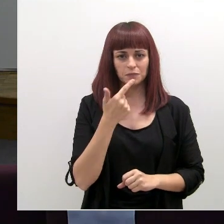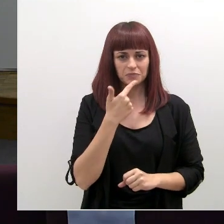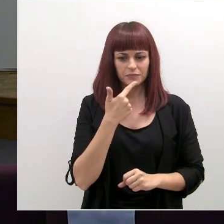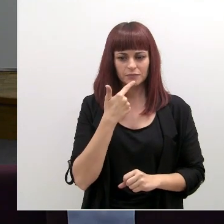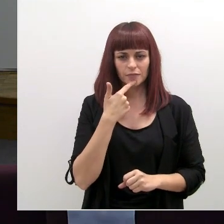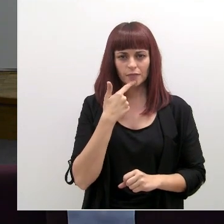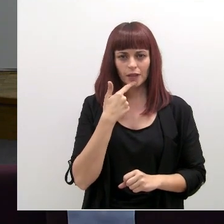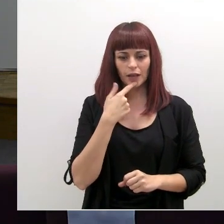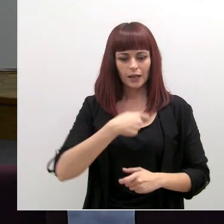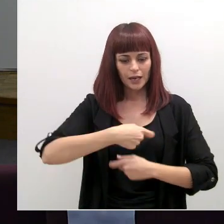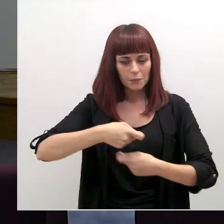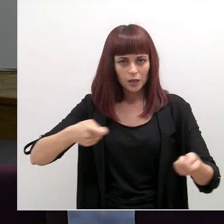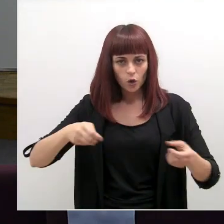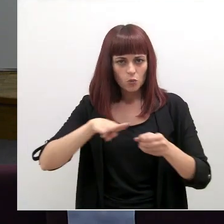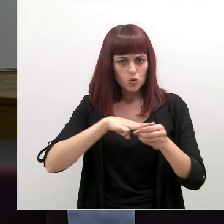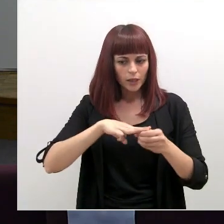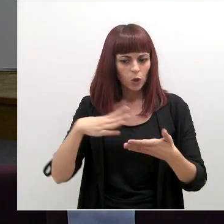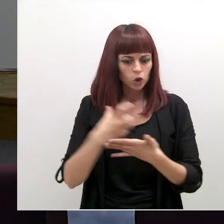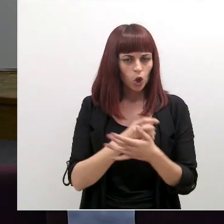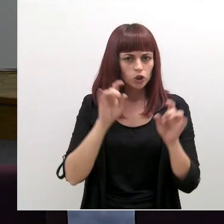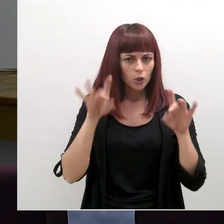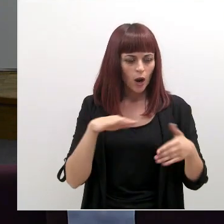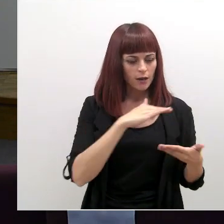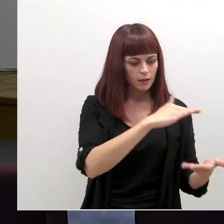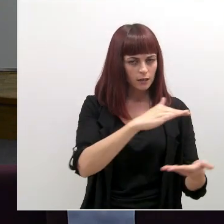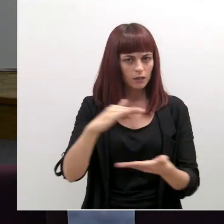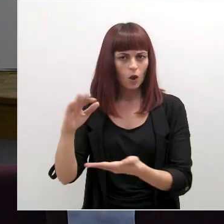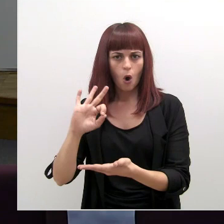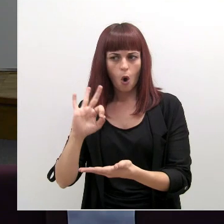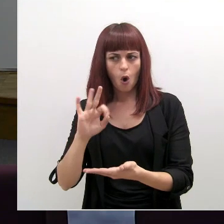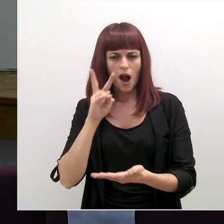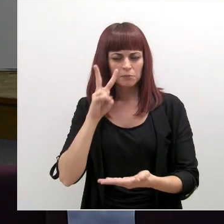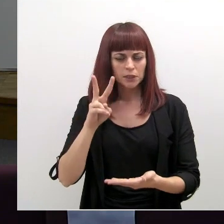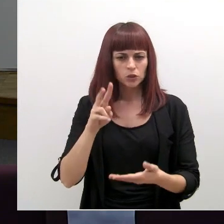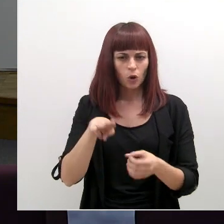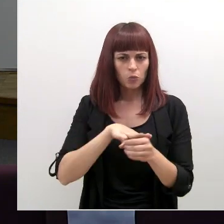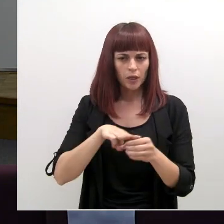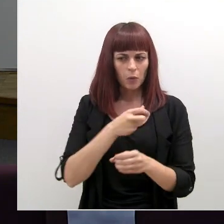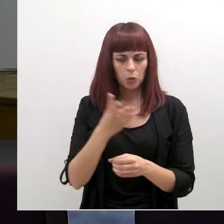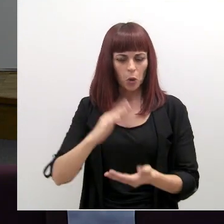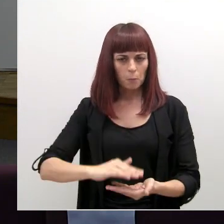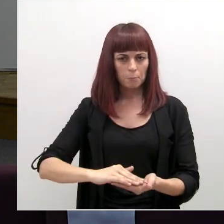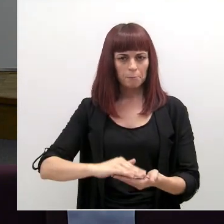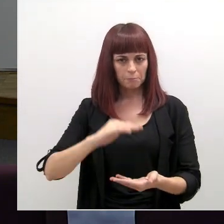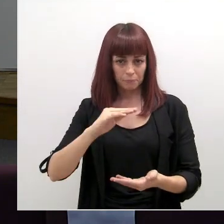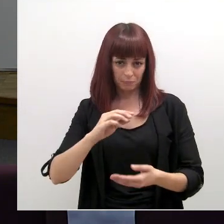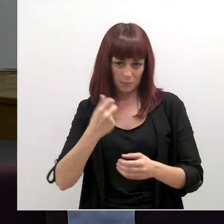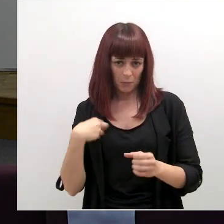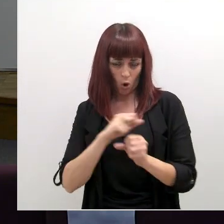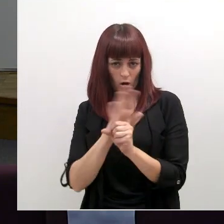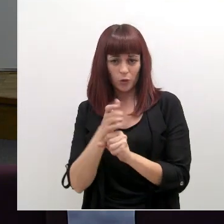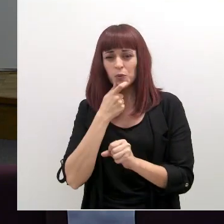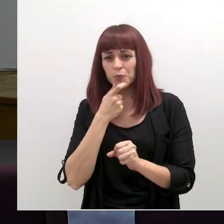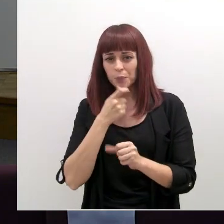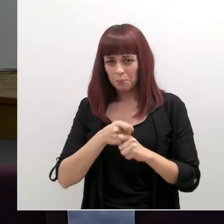es igual por todos los municipios o se han identificado algunas localidades con más casos de esta variante? No, lo que ocurre es